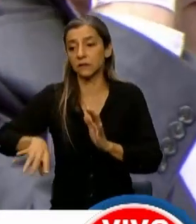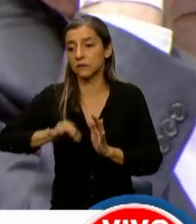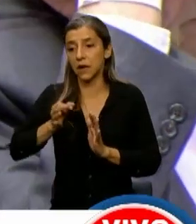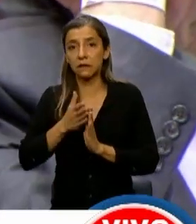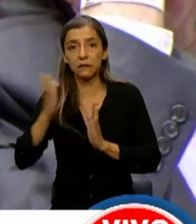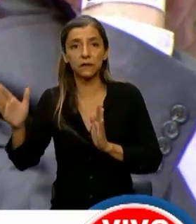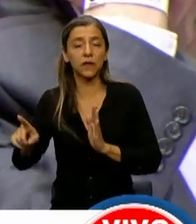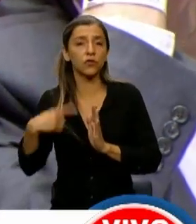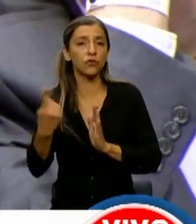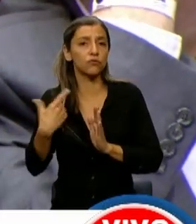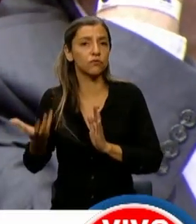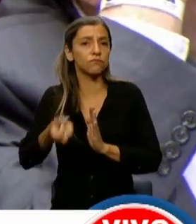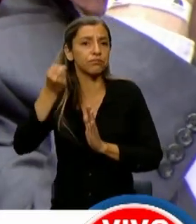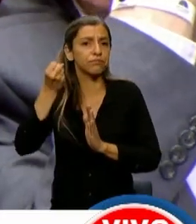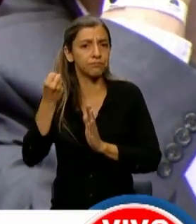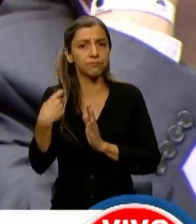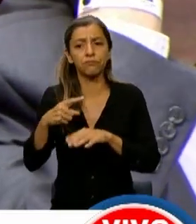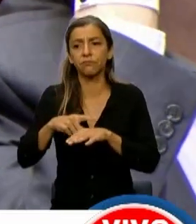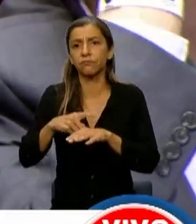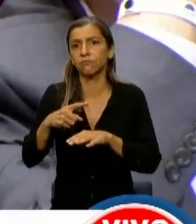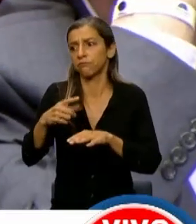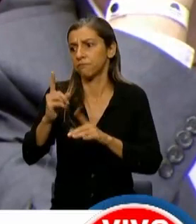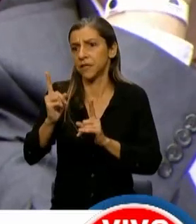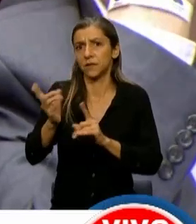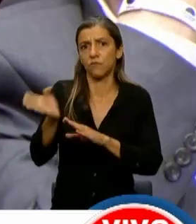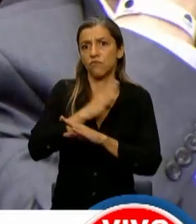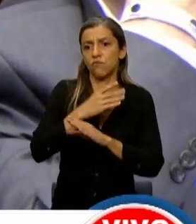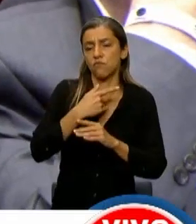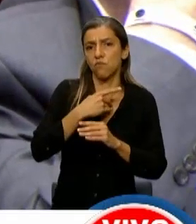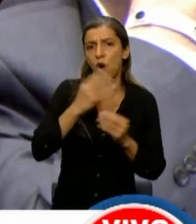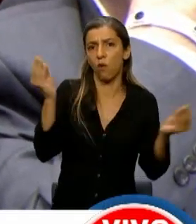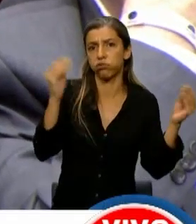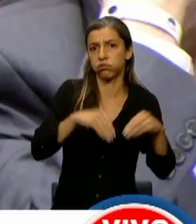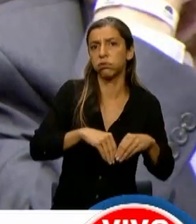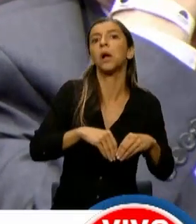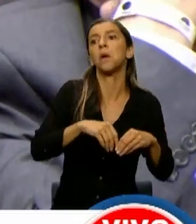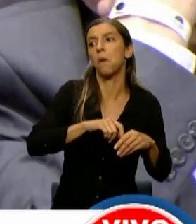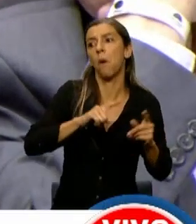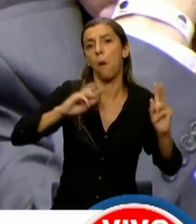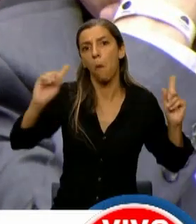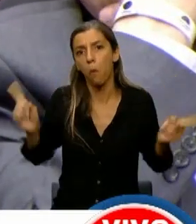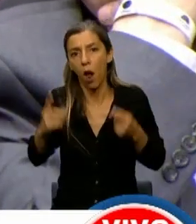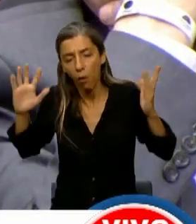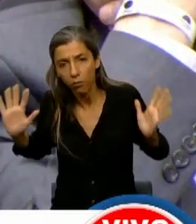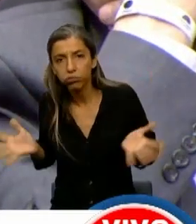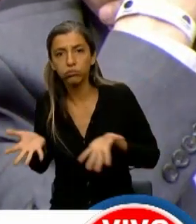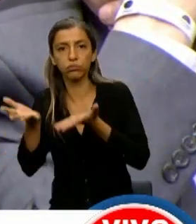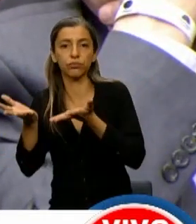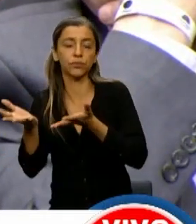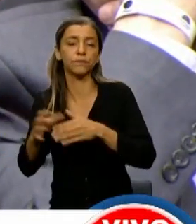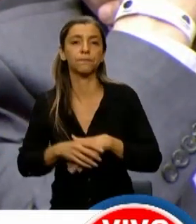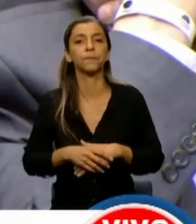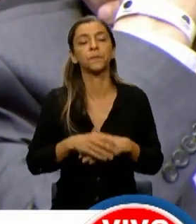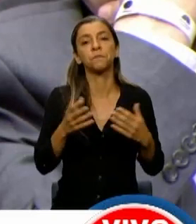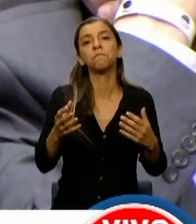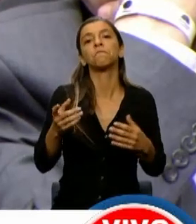estamos recuperando gran parte de lo que fue la caída de la República Argentina como consecuencia de la